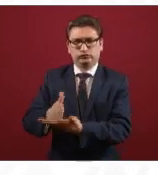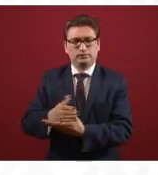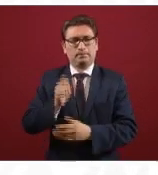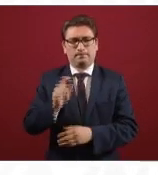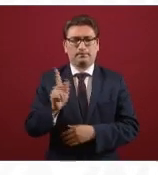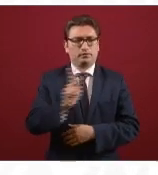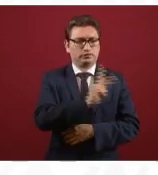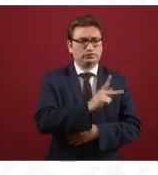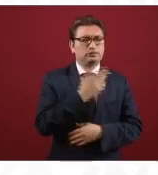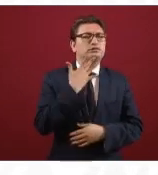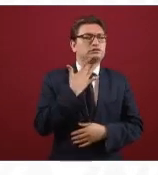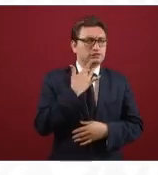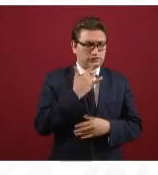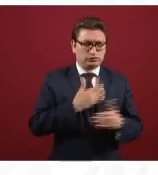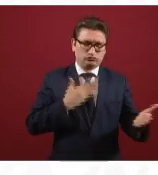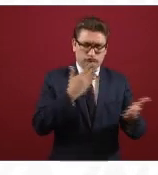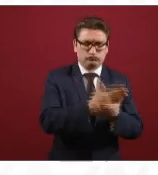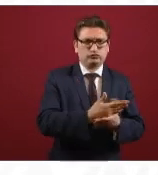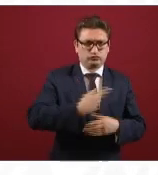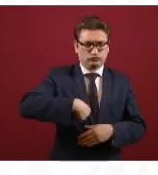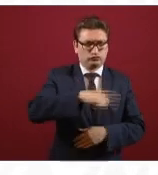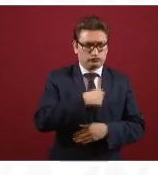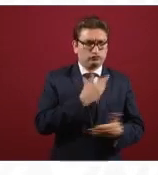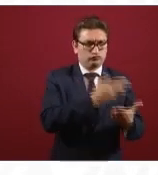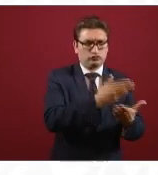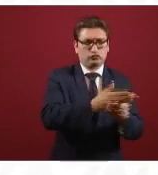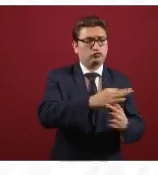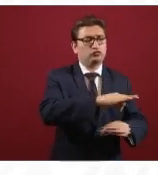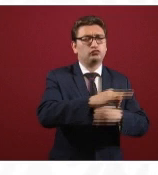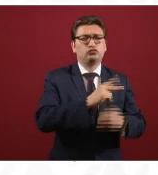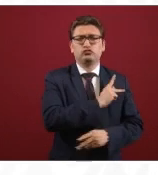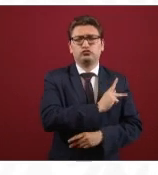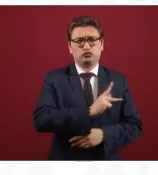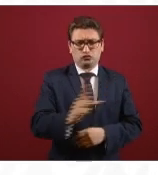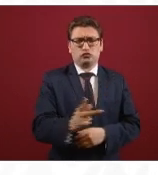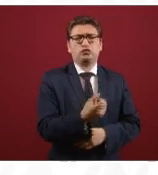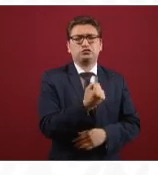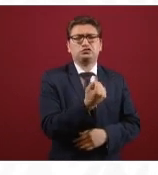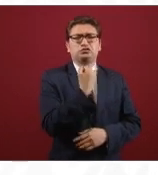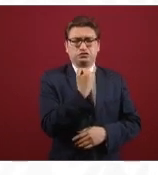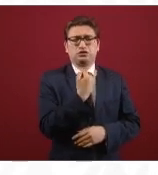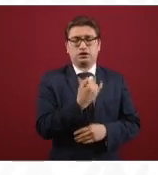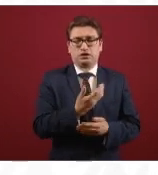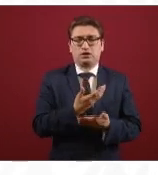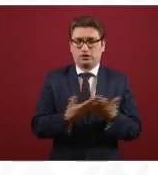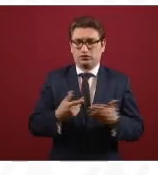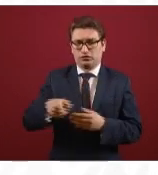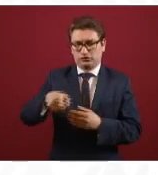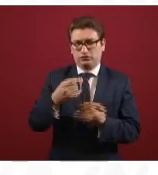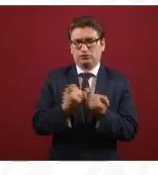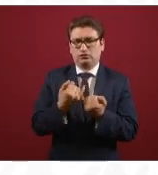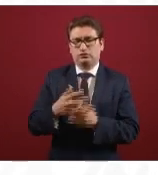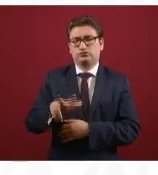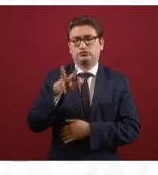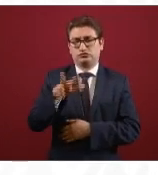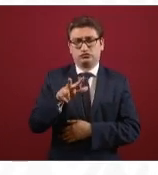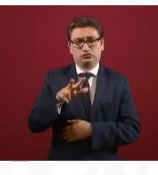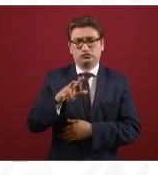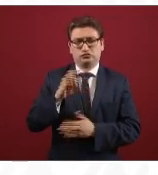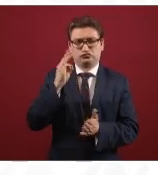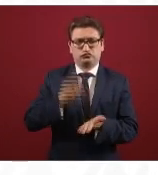ustedes vieron que ahora afortunadamente en gasolineras todas se dejaron verificar y infracción amos 18